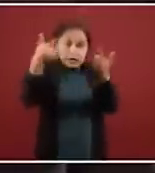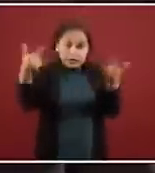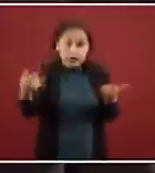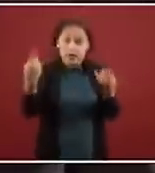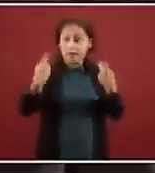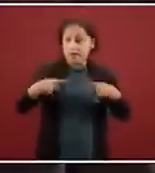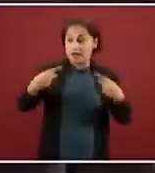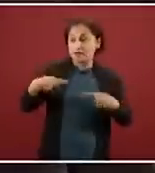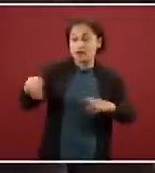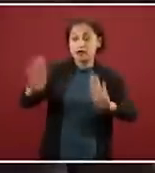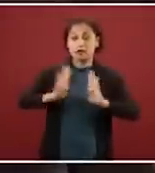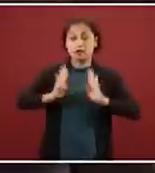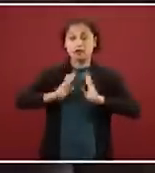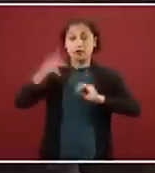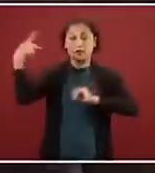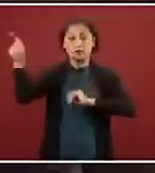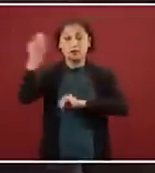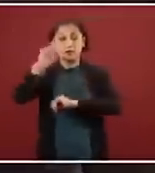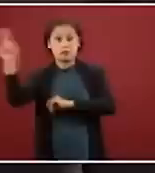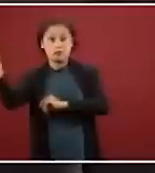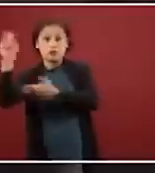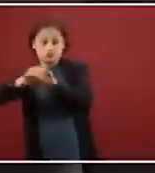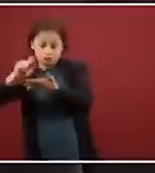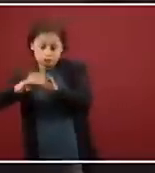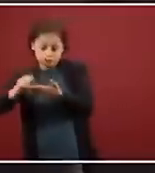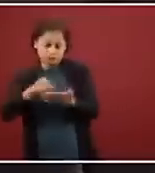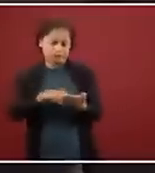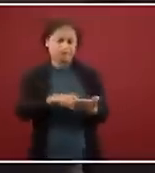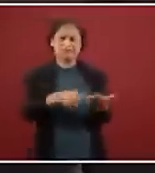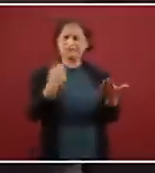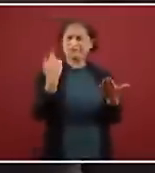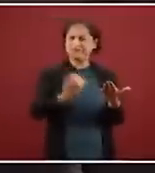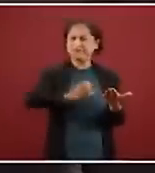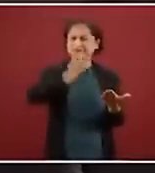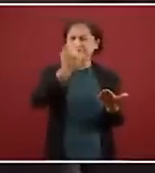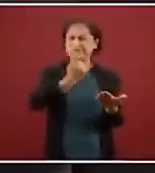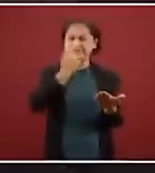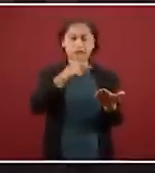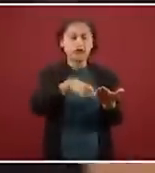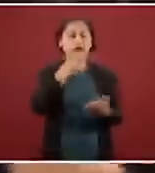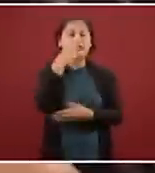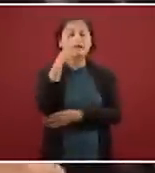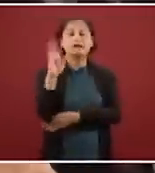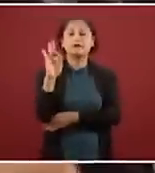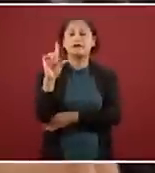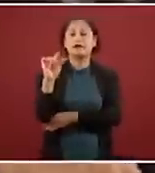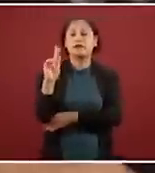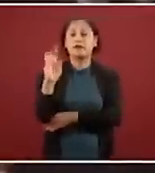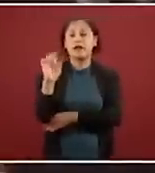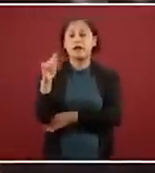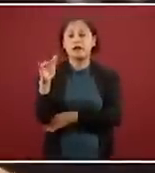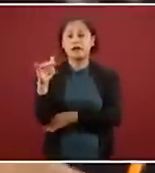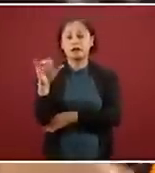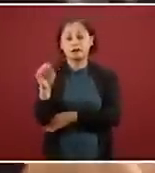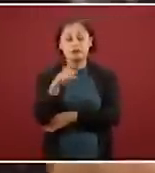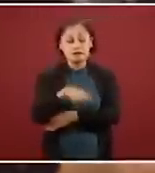ejército, señor. Tiene, por ejemplo, dice que cuando Felipe Ángeles se entera de que estalla la decena trágica,